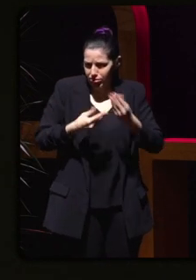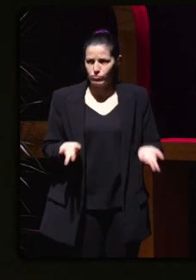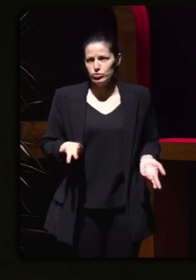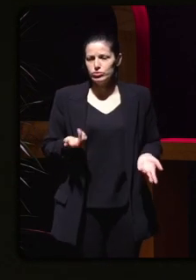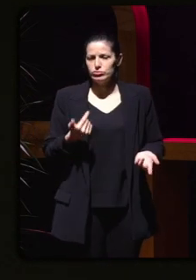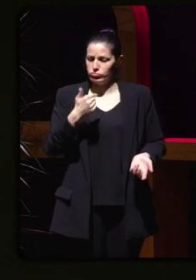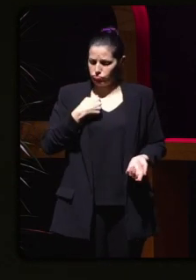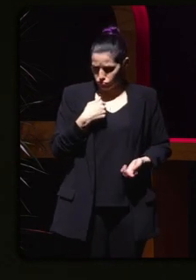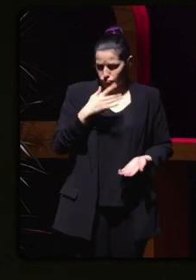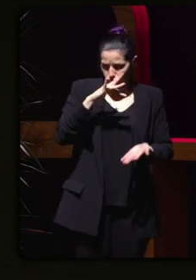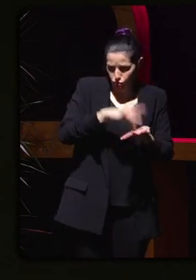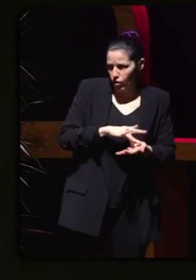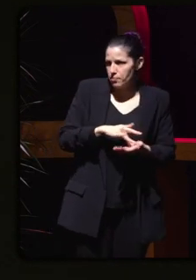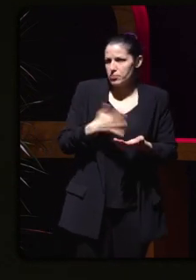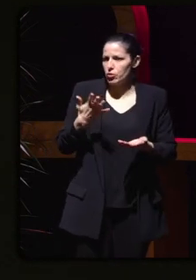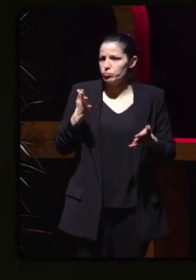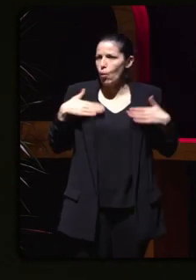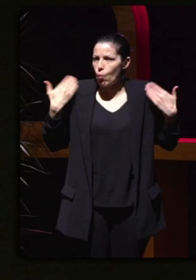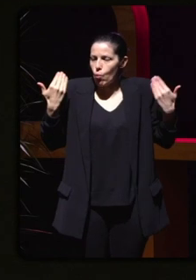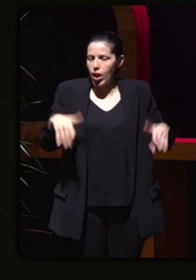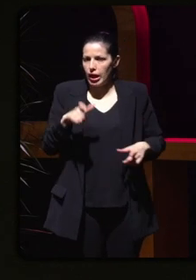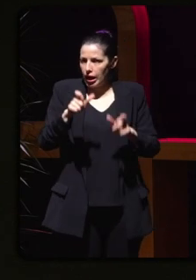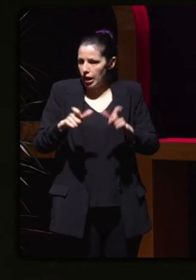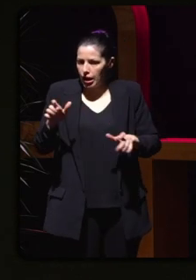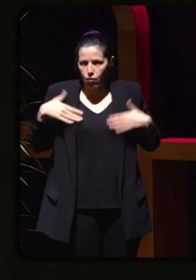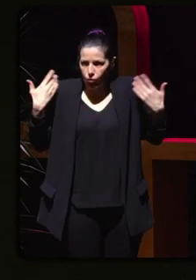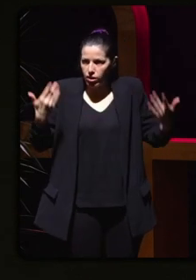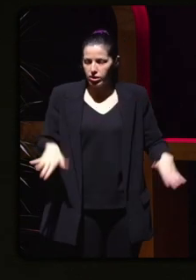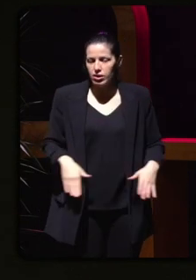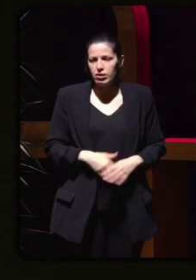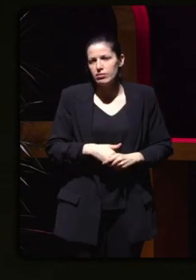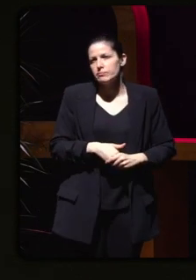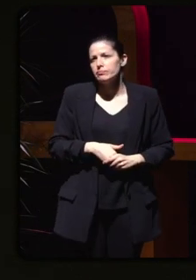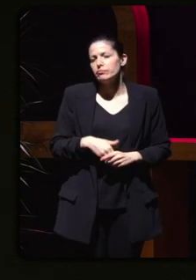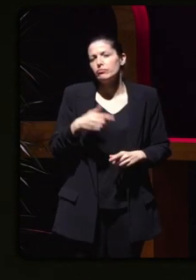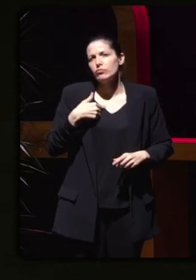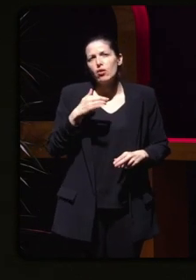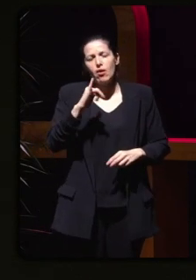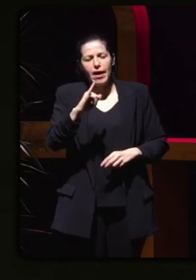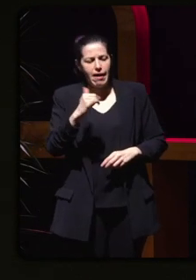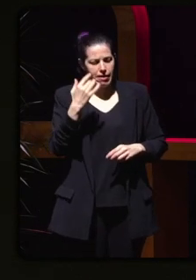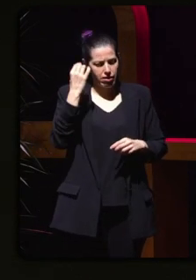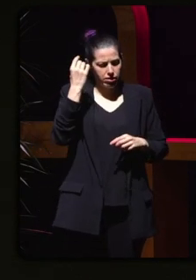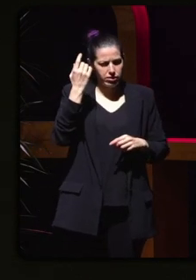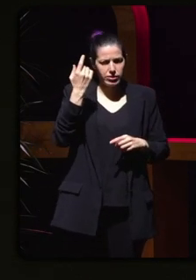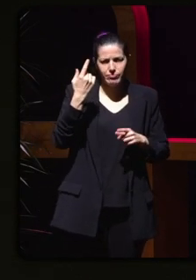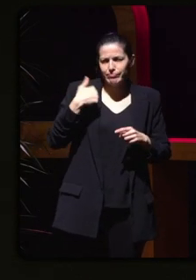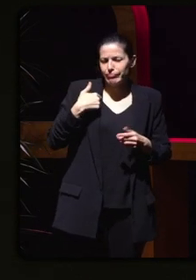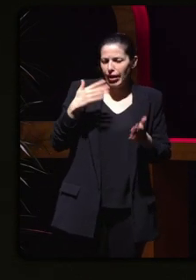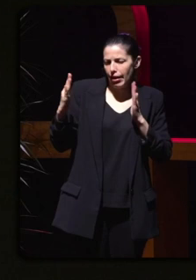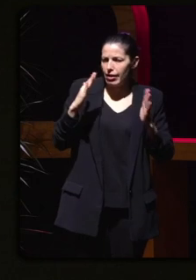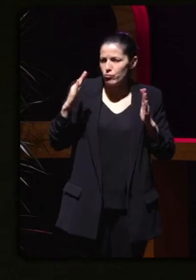cualquiera de los que estamos aquí yo recuerdo una una actividad muy de adolescente y que probablemente ya se ha quedado muy muy